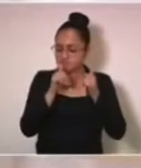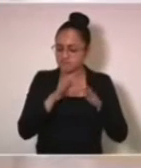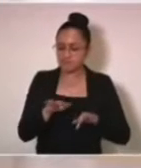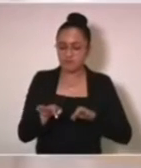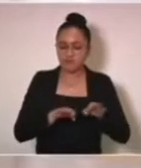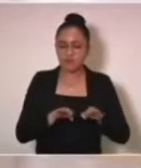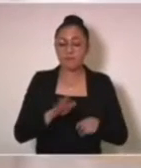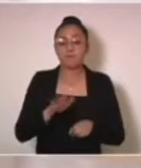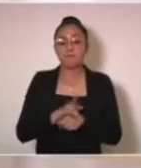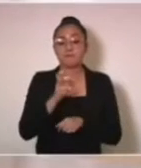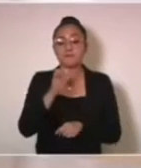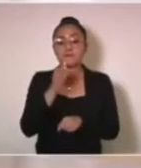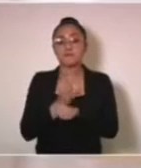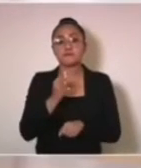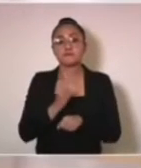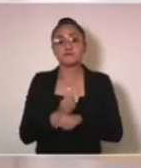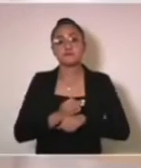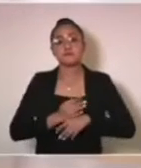y por eso